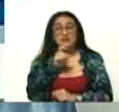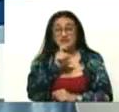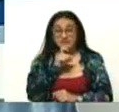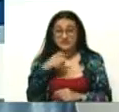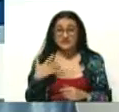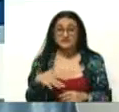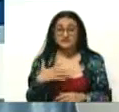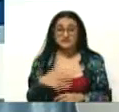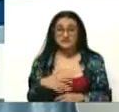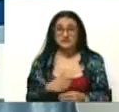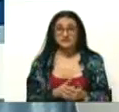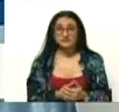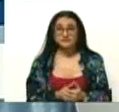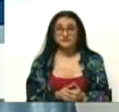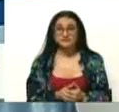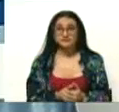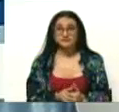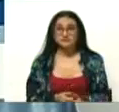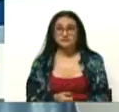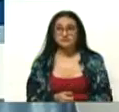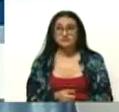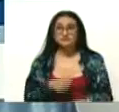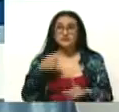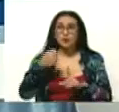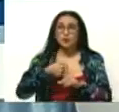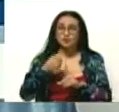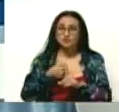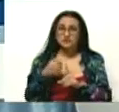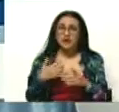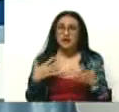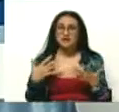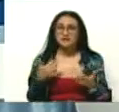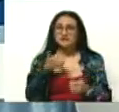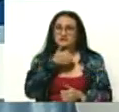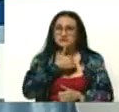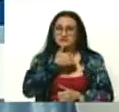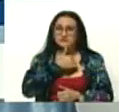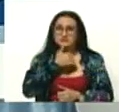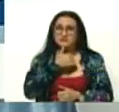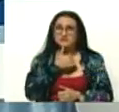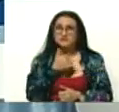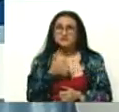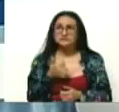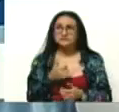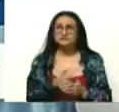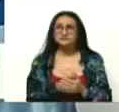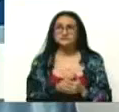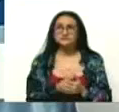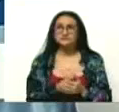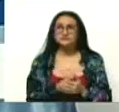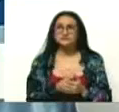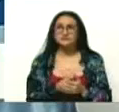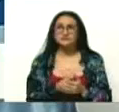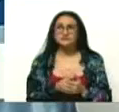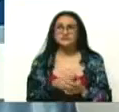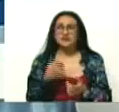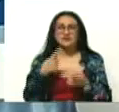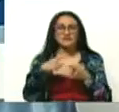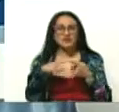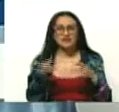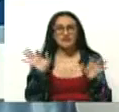complicadísimo como es el de luchar, el de combatir los ilícitos penales en las diversas